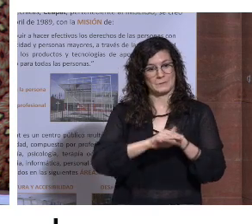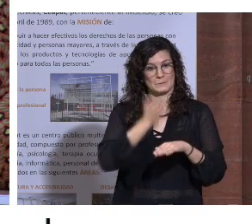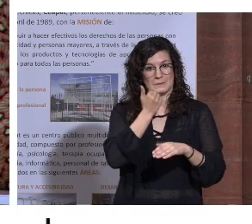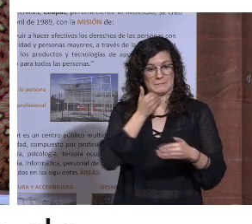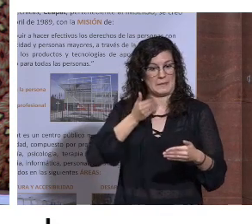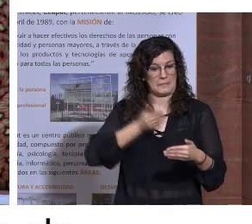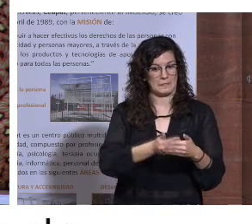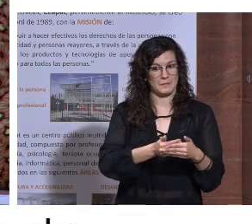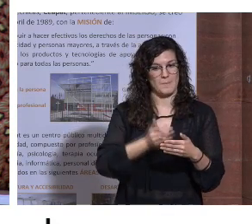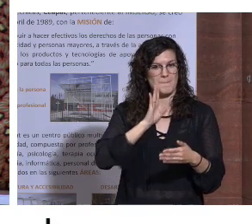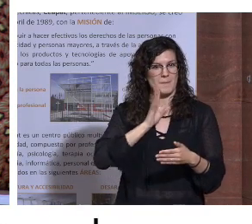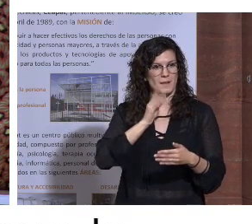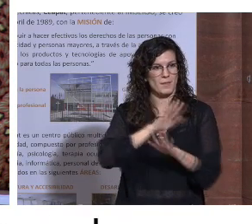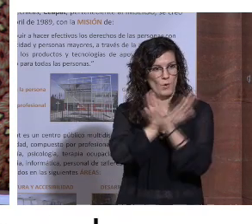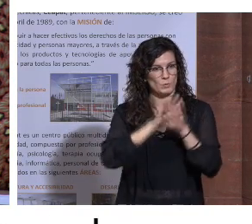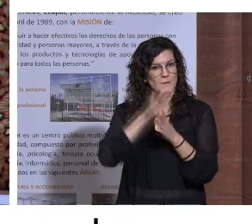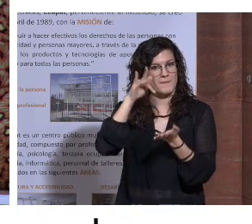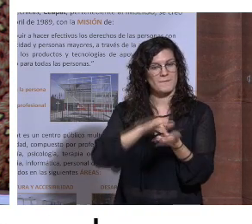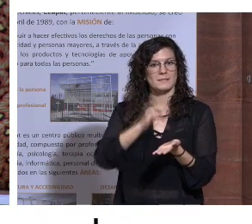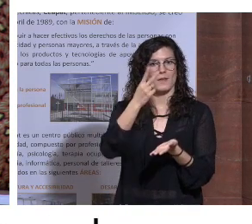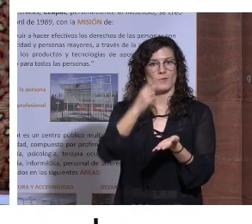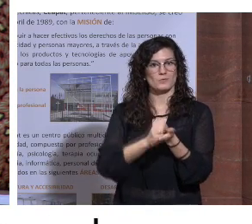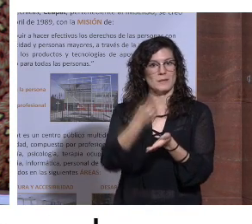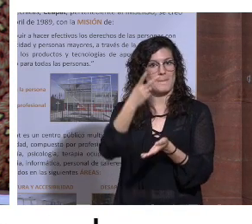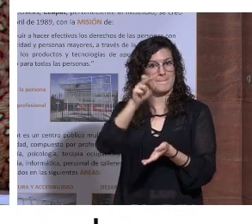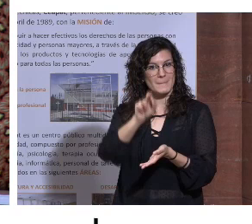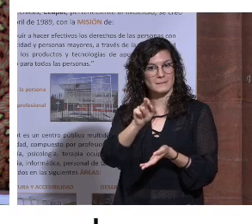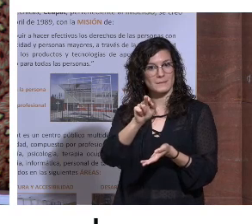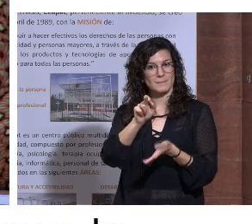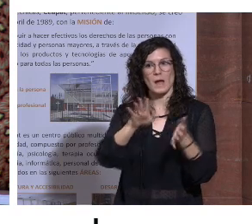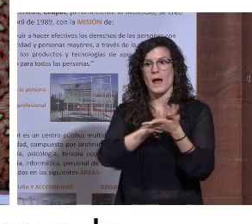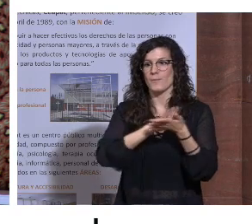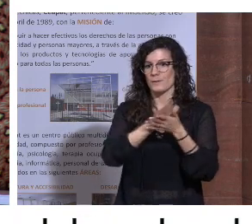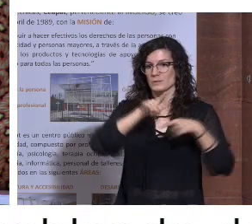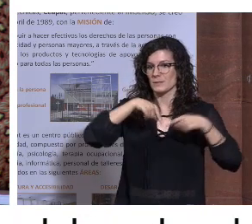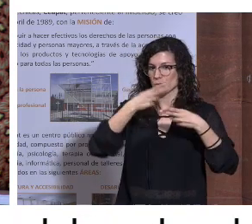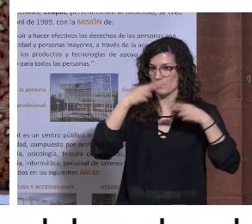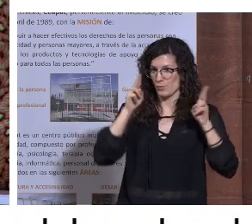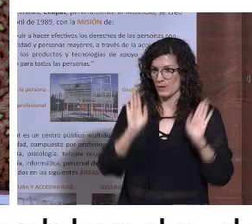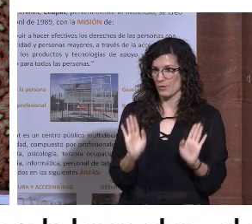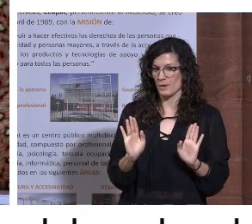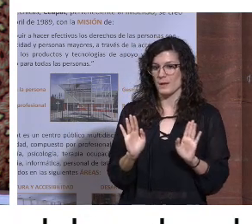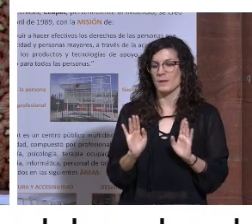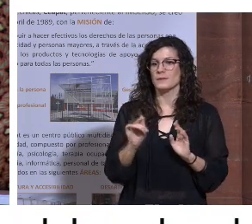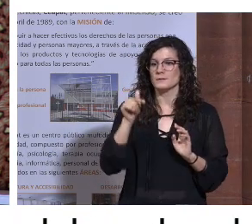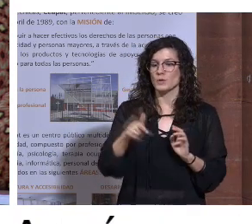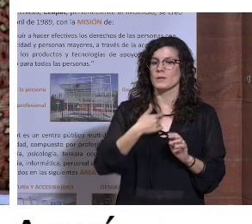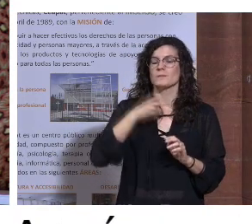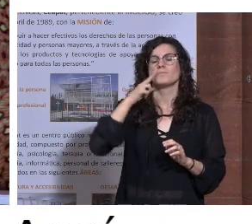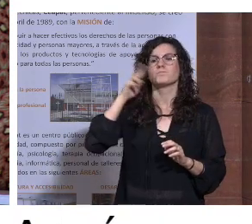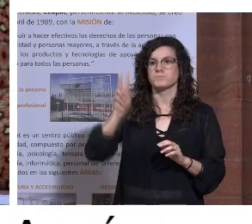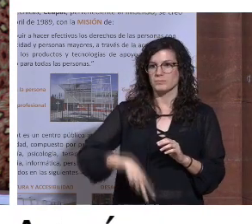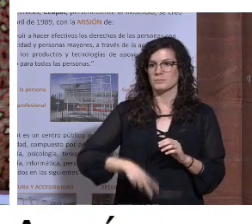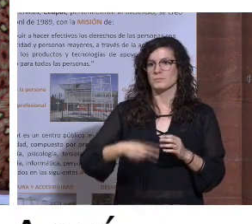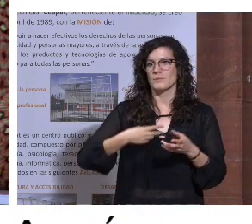que la última fecha es 2020, estamos hablando de transporte público en este caso. Aquí podemos afirmar que se ha producido un gran